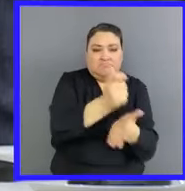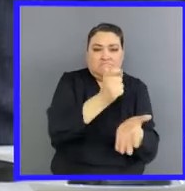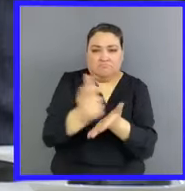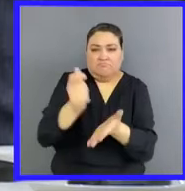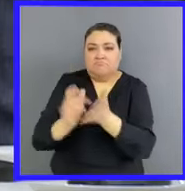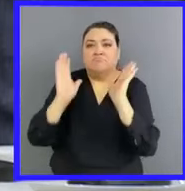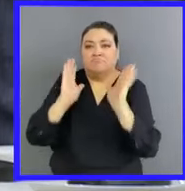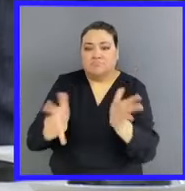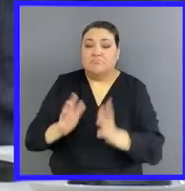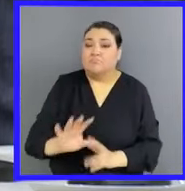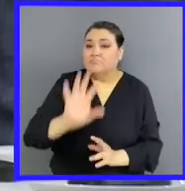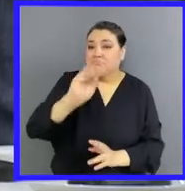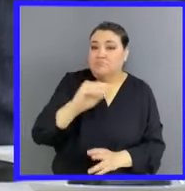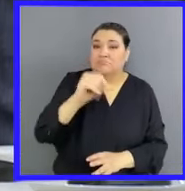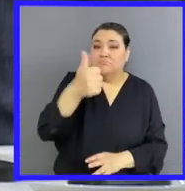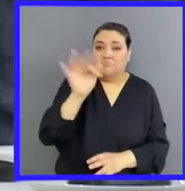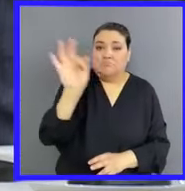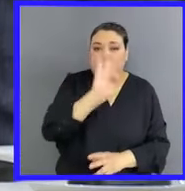96%.